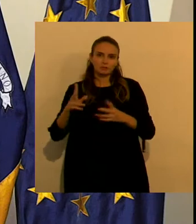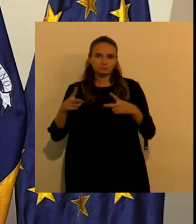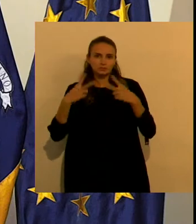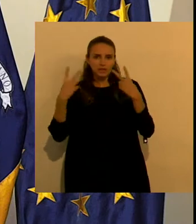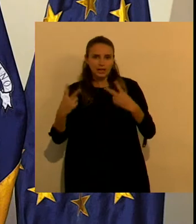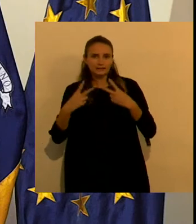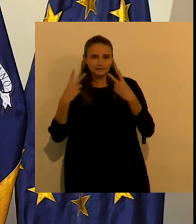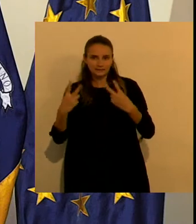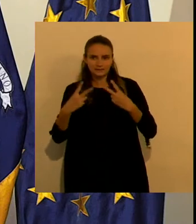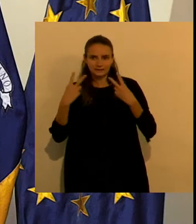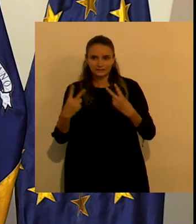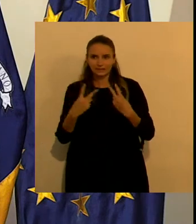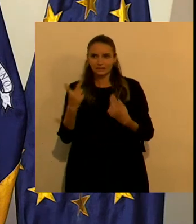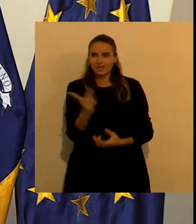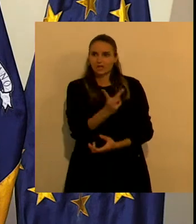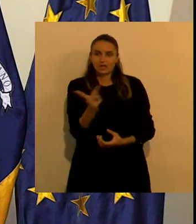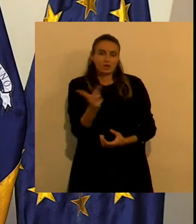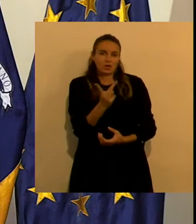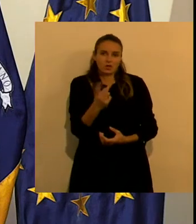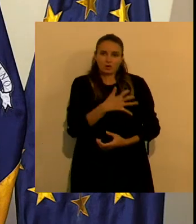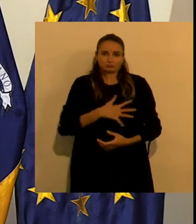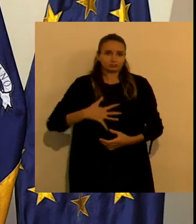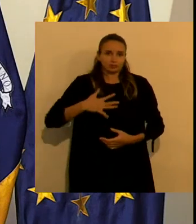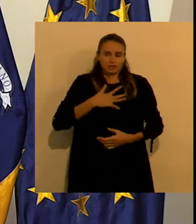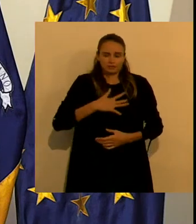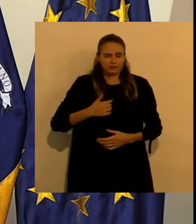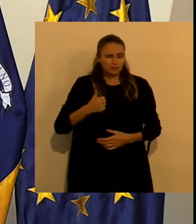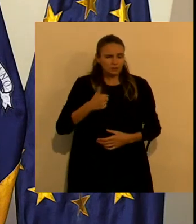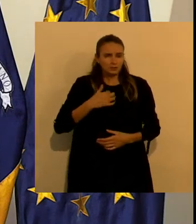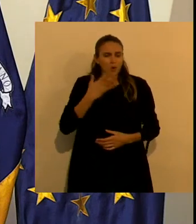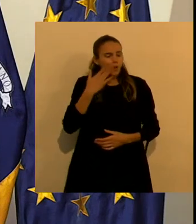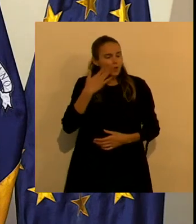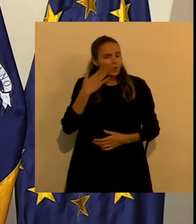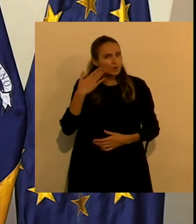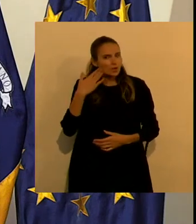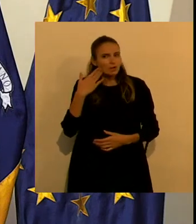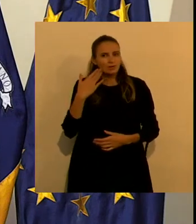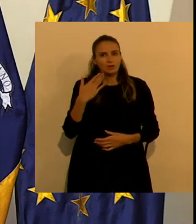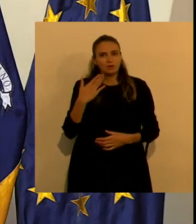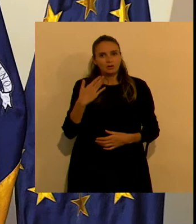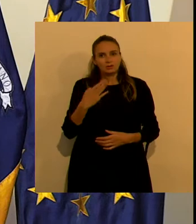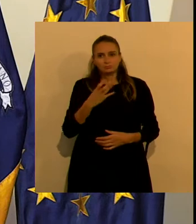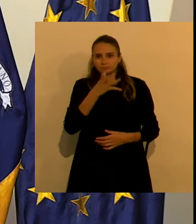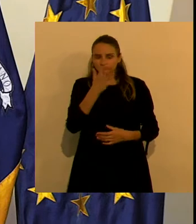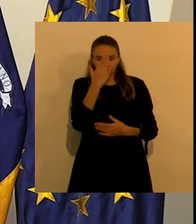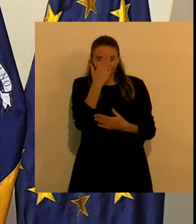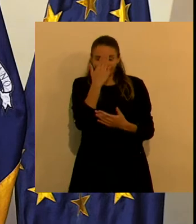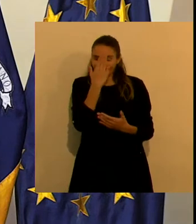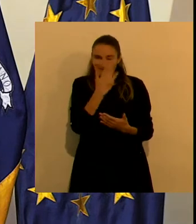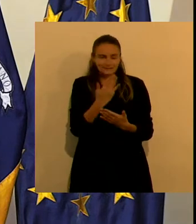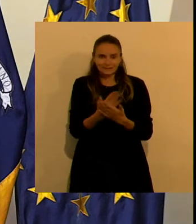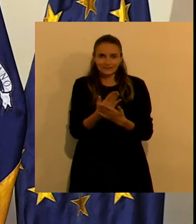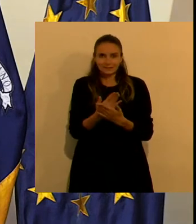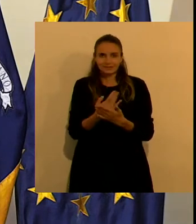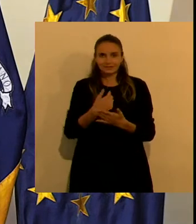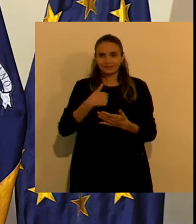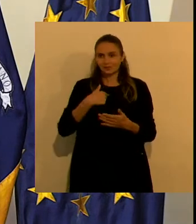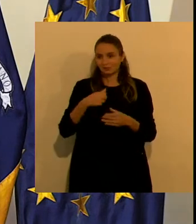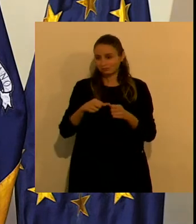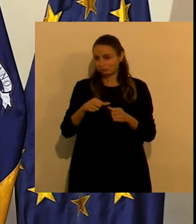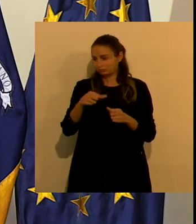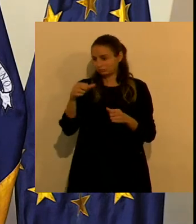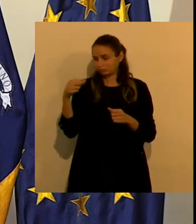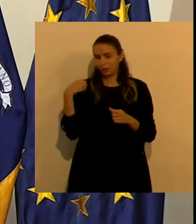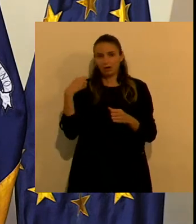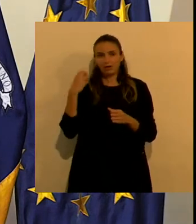puedo decir nada más. Me siento extremadamente honrado. Se los digo sinceramente, llevo 30 años de carrera científica, pero